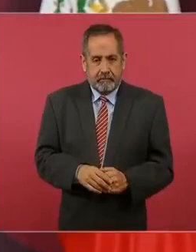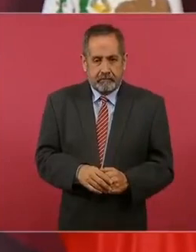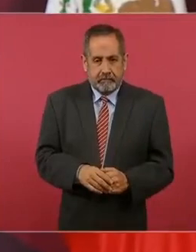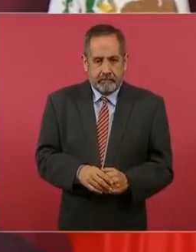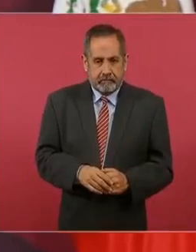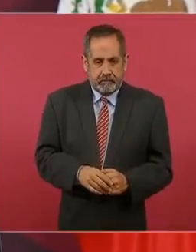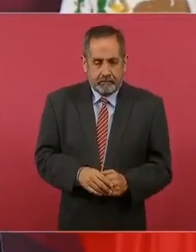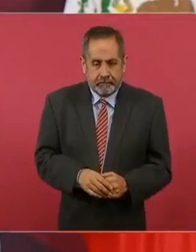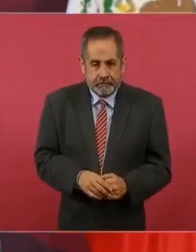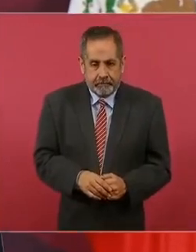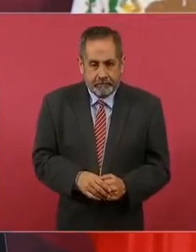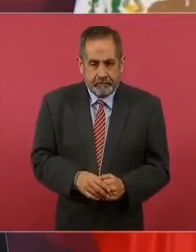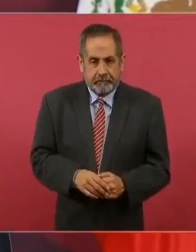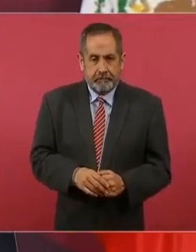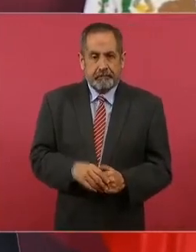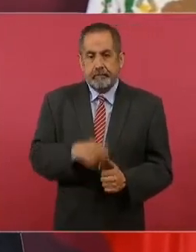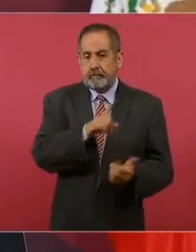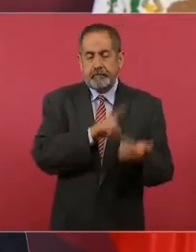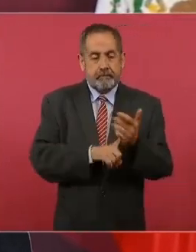muy